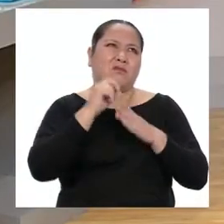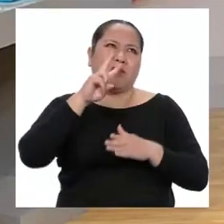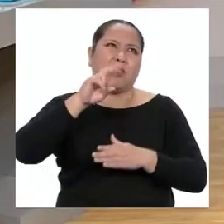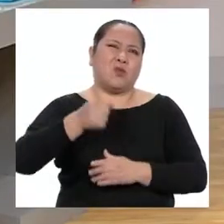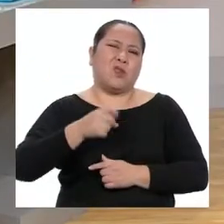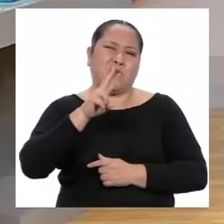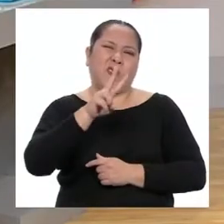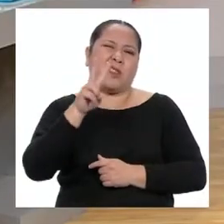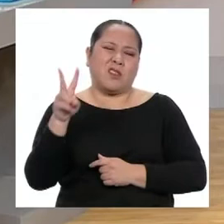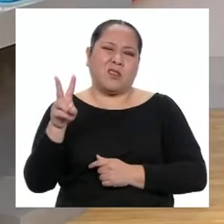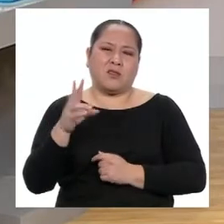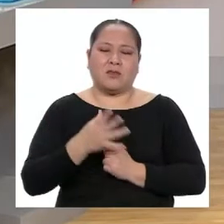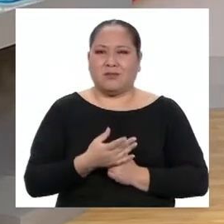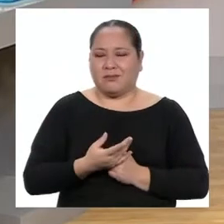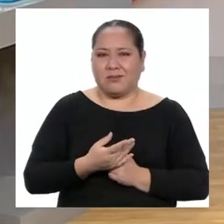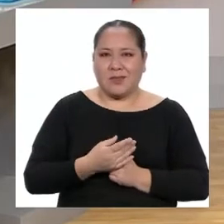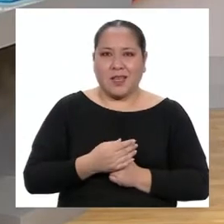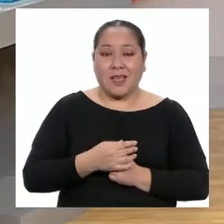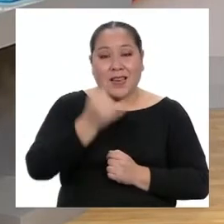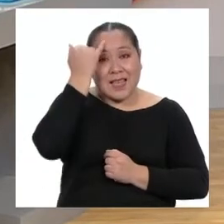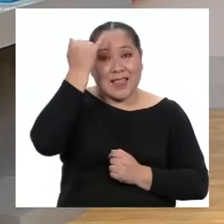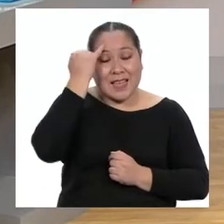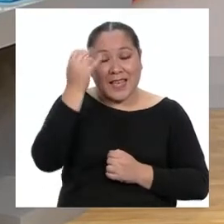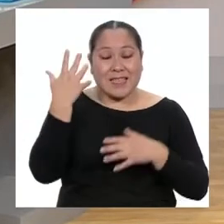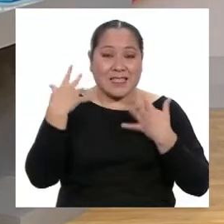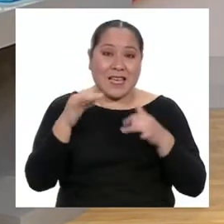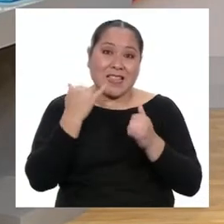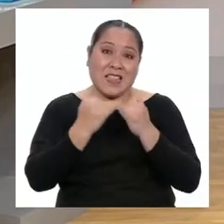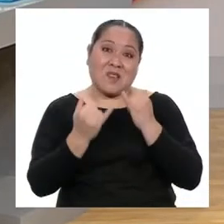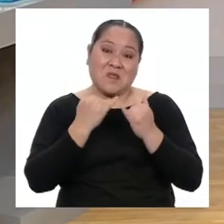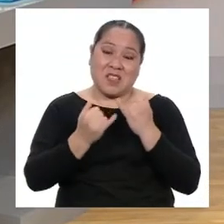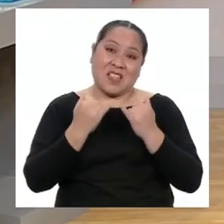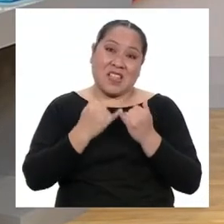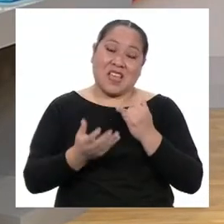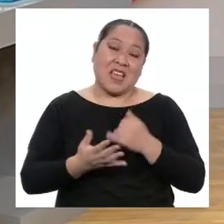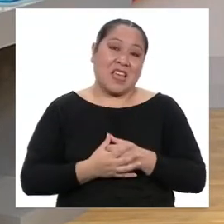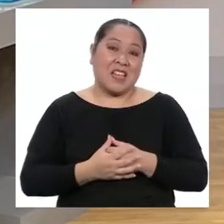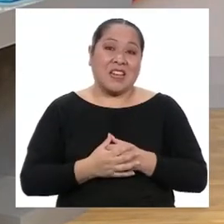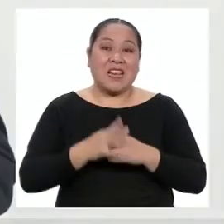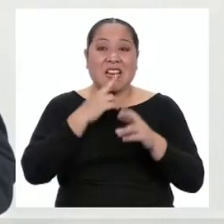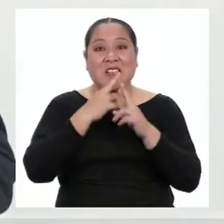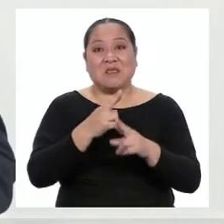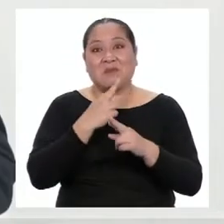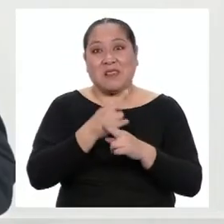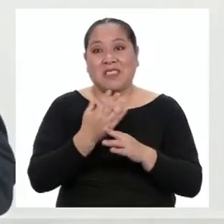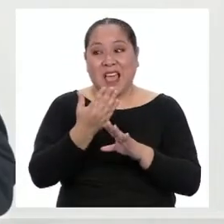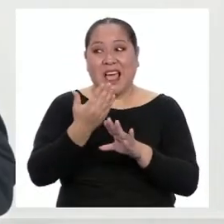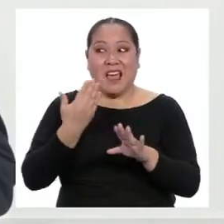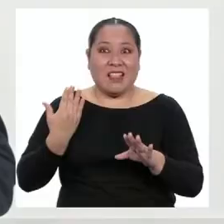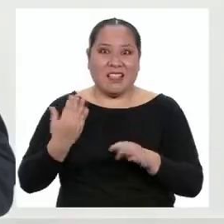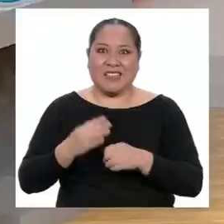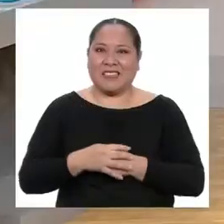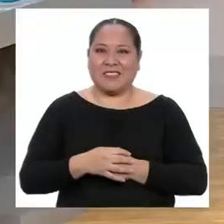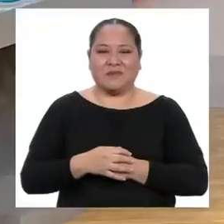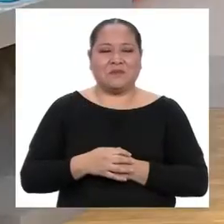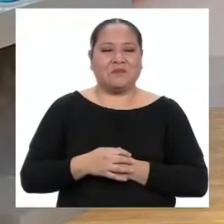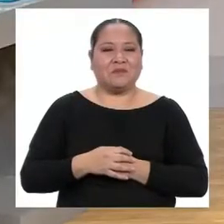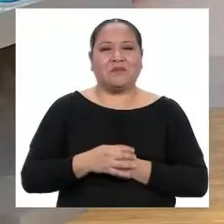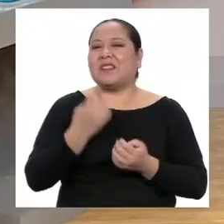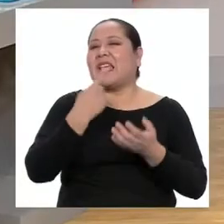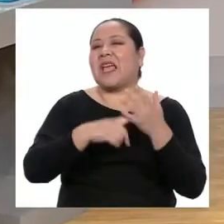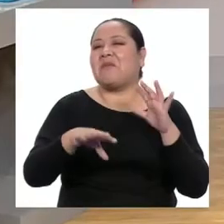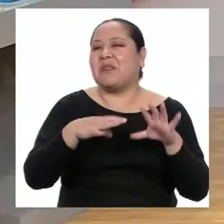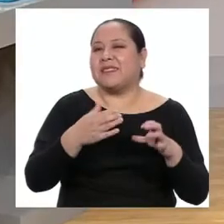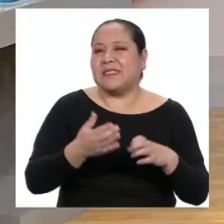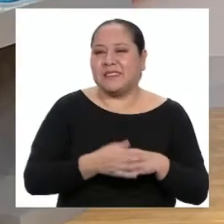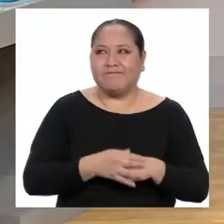la idea es tener algunos resultados para el Bicentenario, que es el 2021. Entonces, ¿qué le